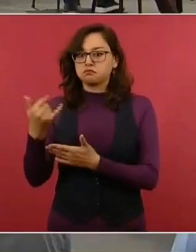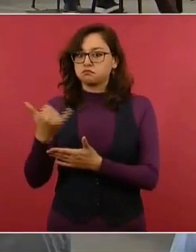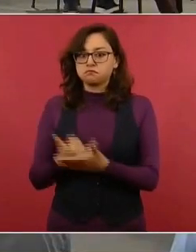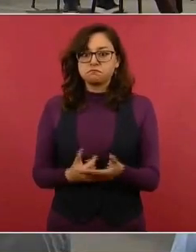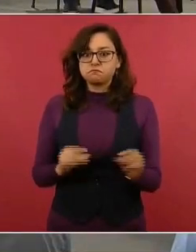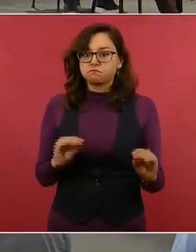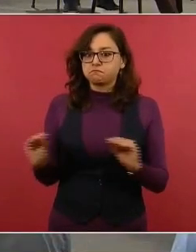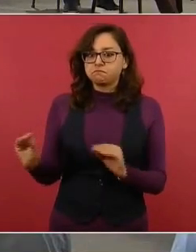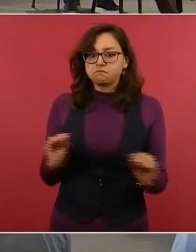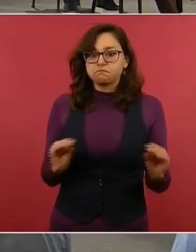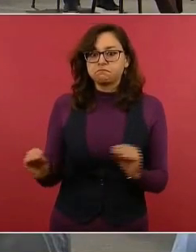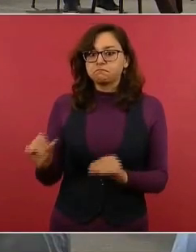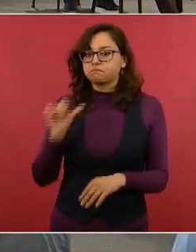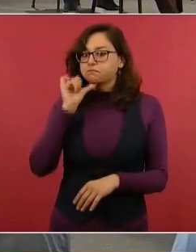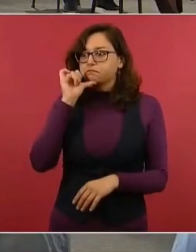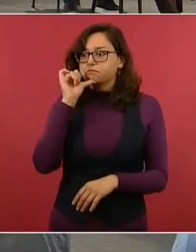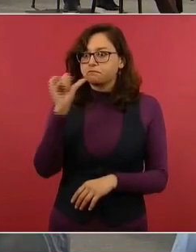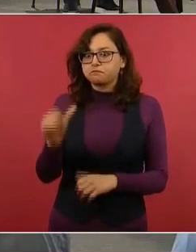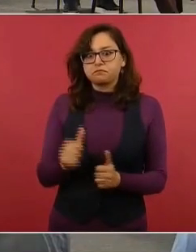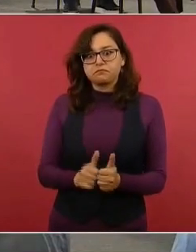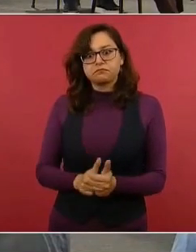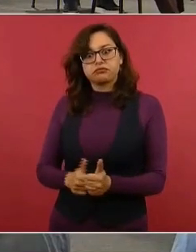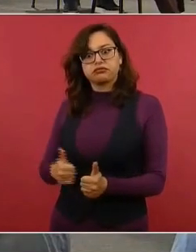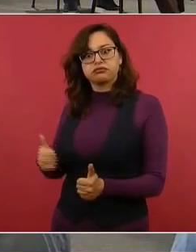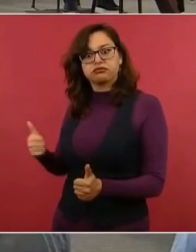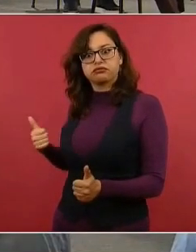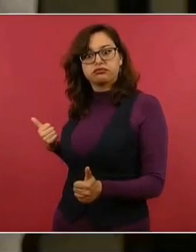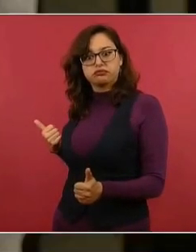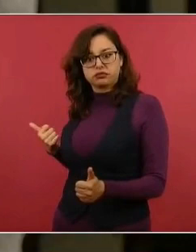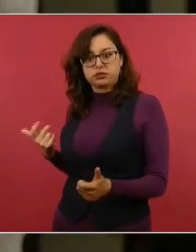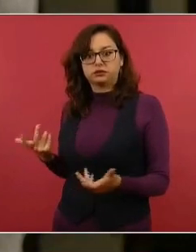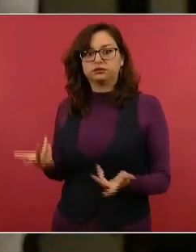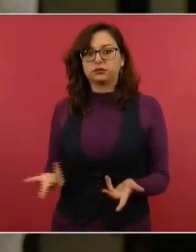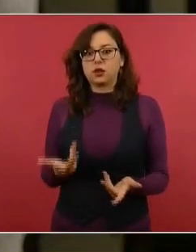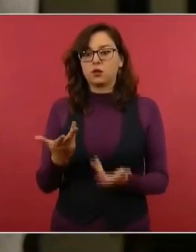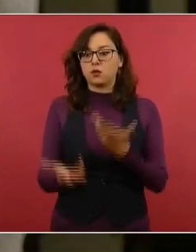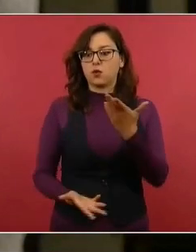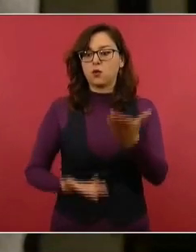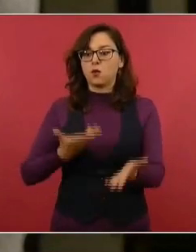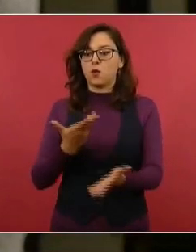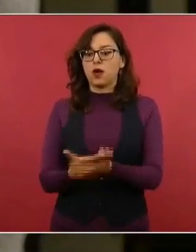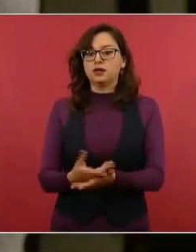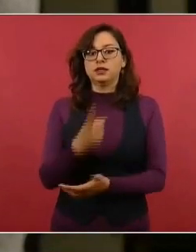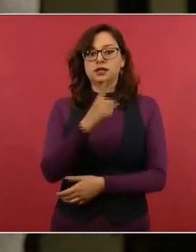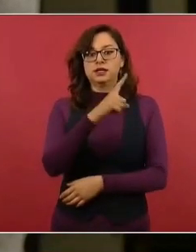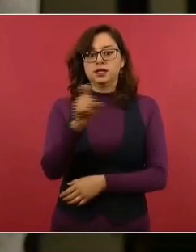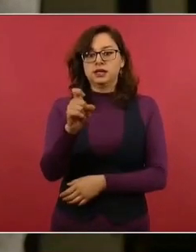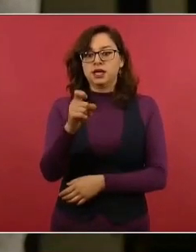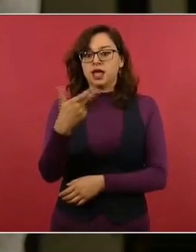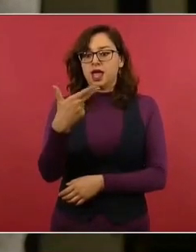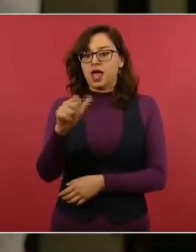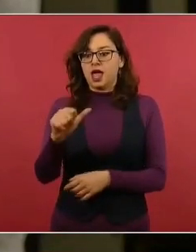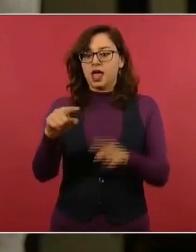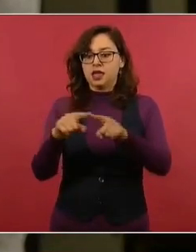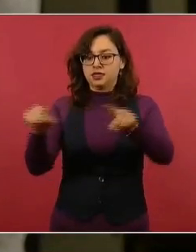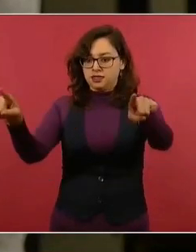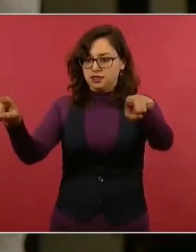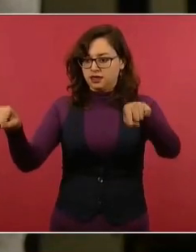Se tenían que construir 100 hectáreas de paneles y solo llevan